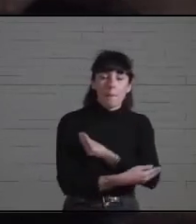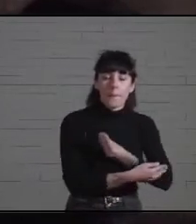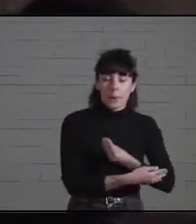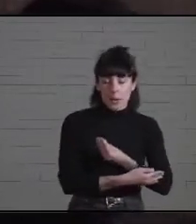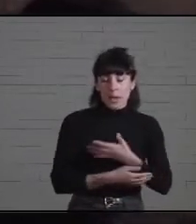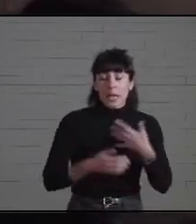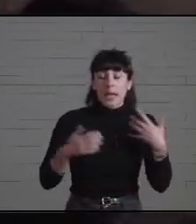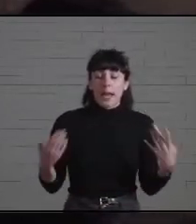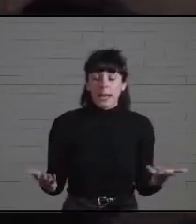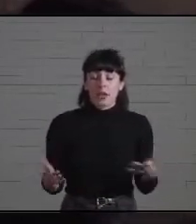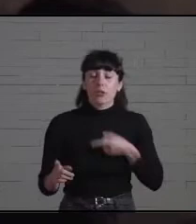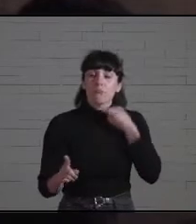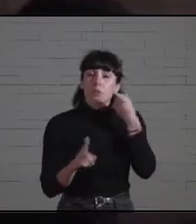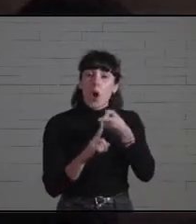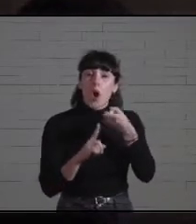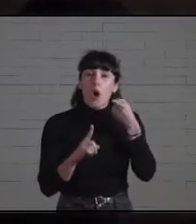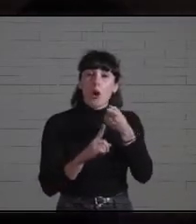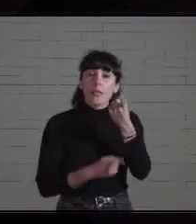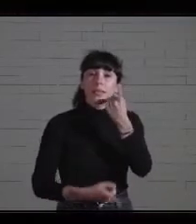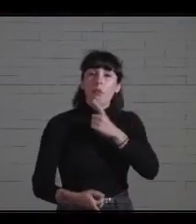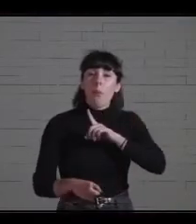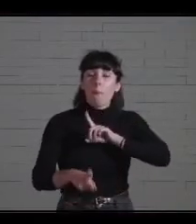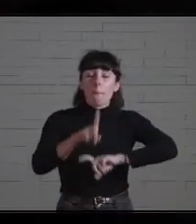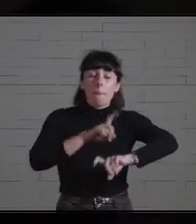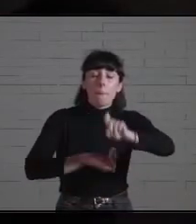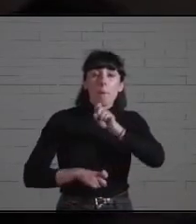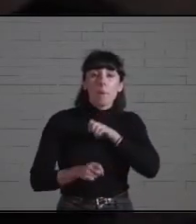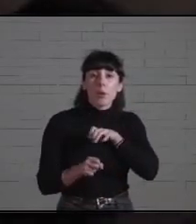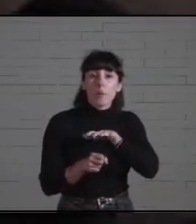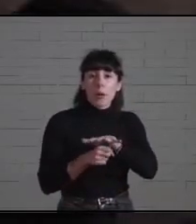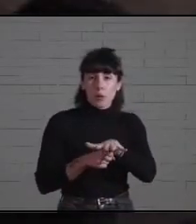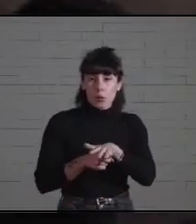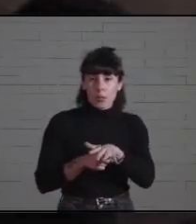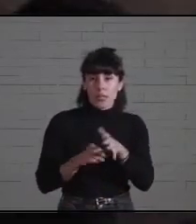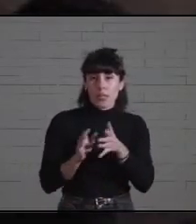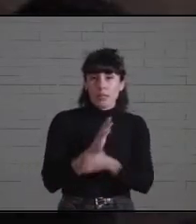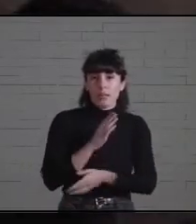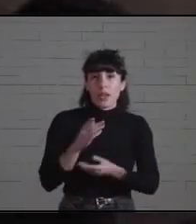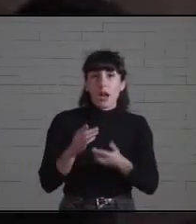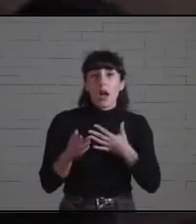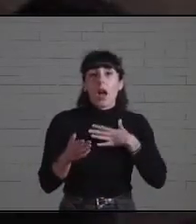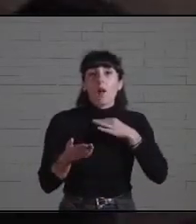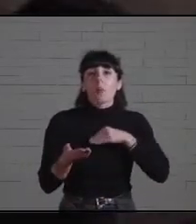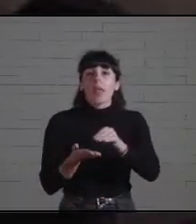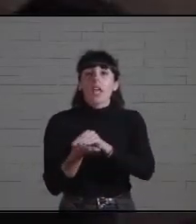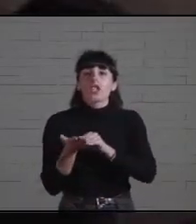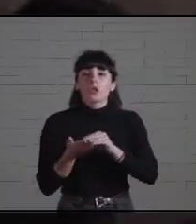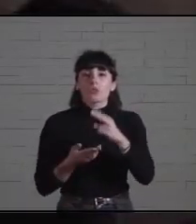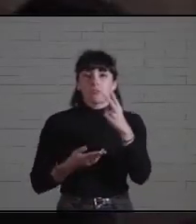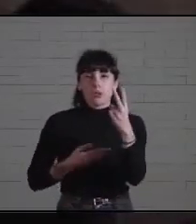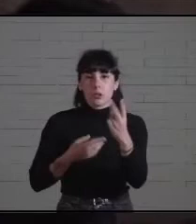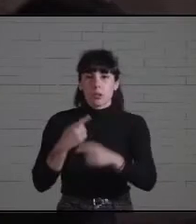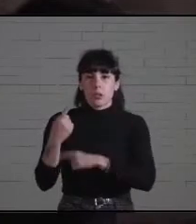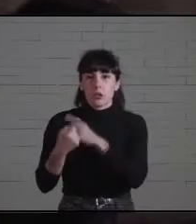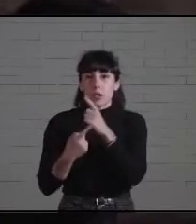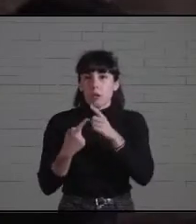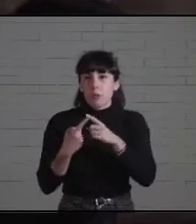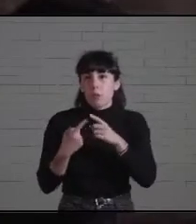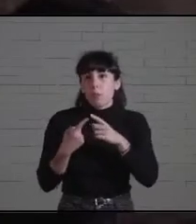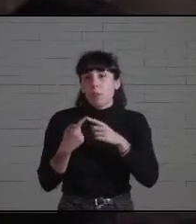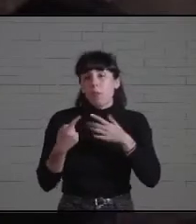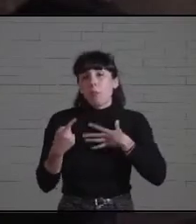Entonces, para solventar este problema de aquí, hay dos soluciones, es decir, el que